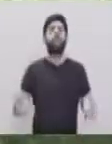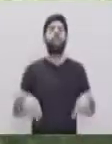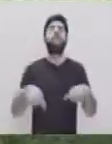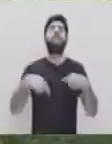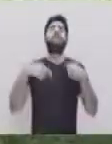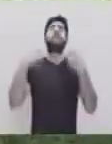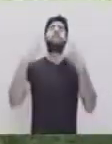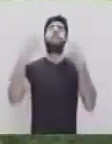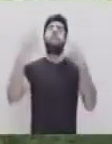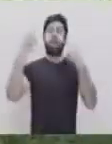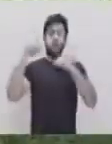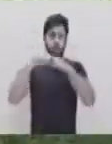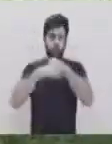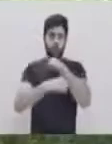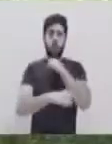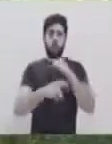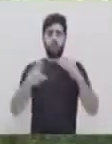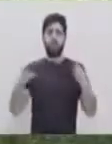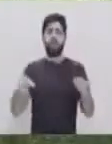respiramos profundo.